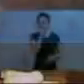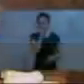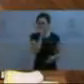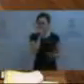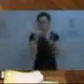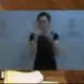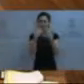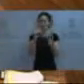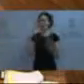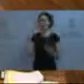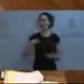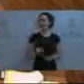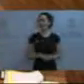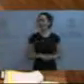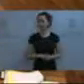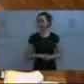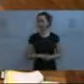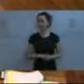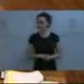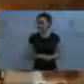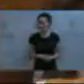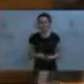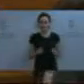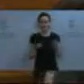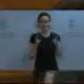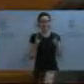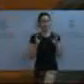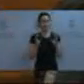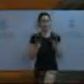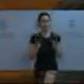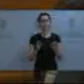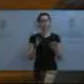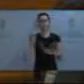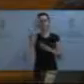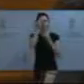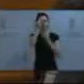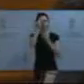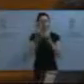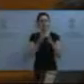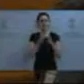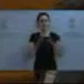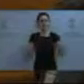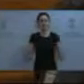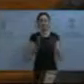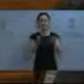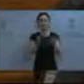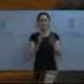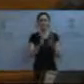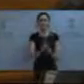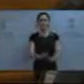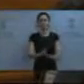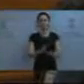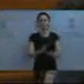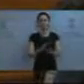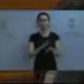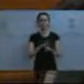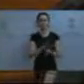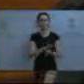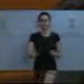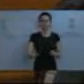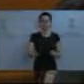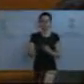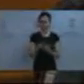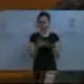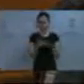Muchas gracias, presidente. Señor consejero, ¿considera que el transporte sanitario del área sexta está suficientemente dotado para cubrir las necesidades